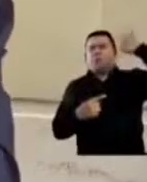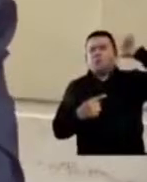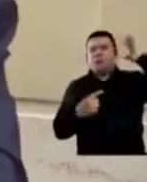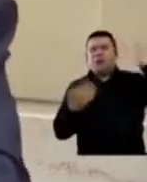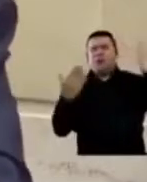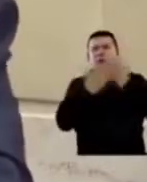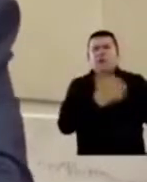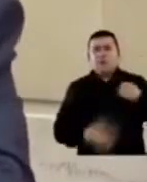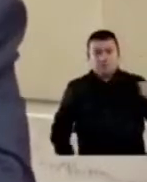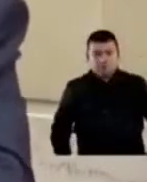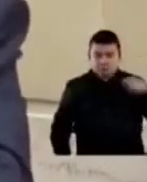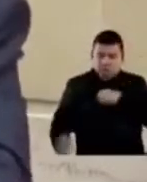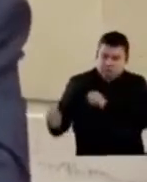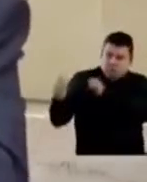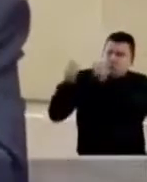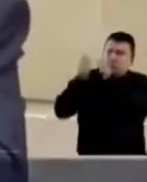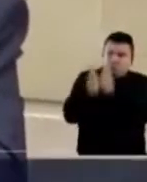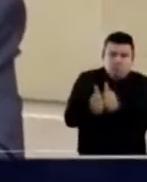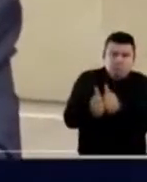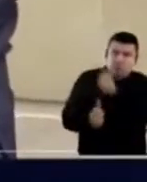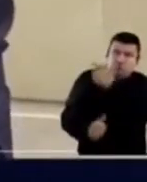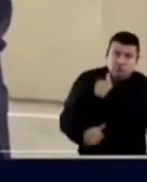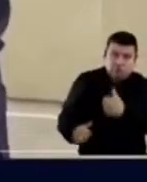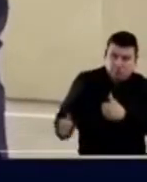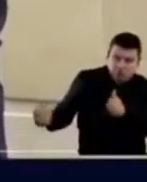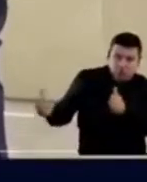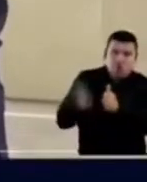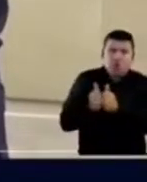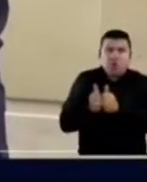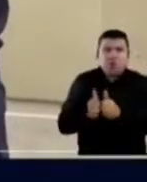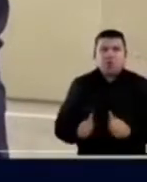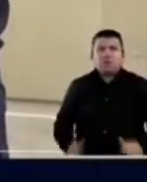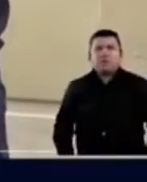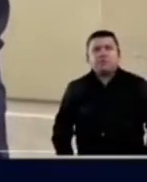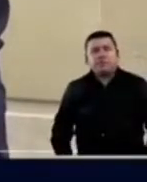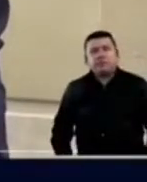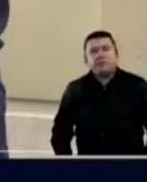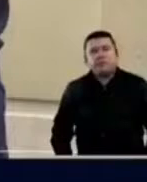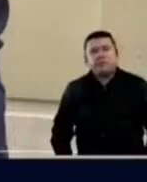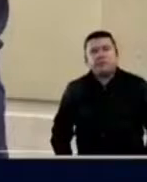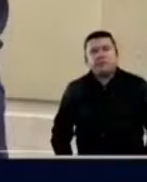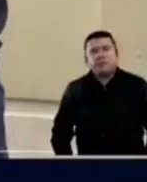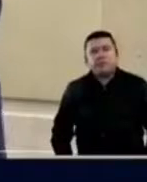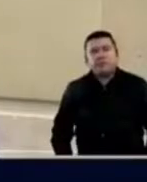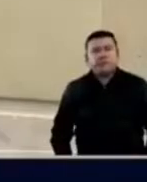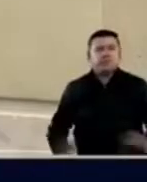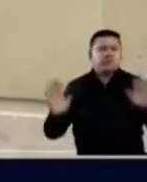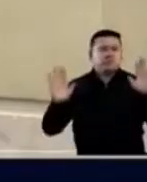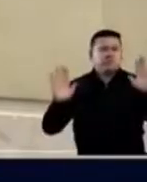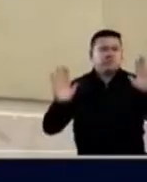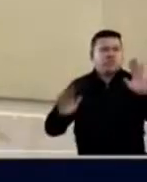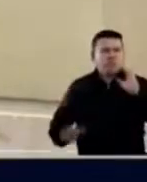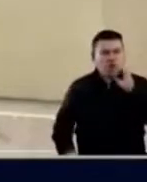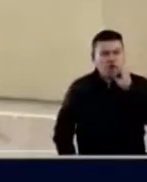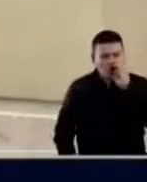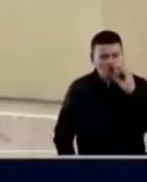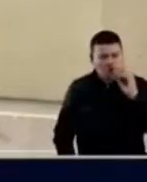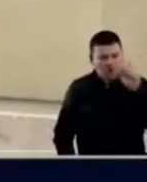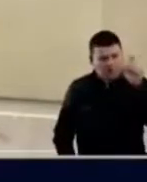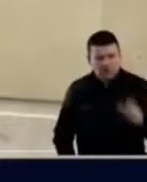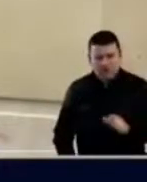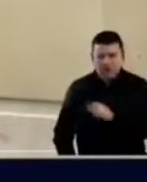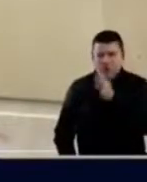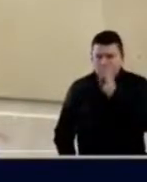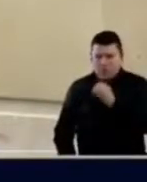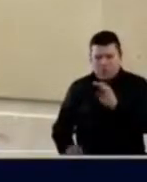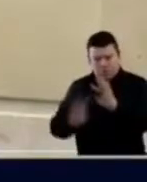¿no? Porque en el fondo lo que hay, digamos, yo no voy a ser aquí defensor del presidente, pero